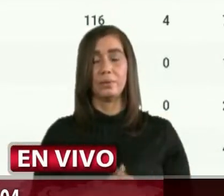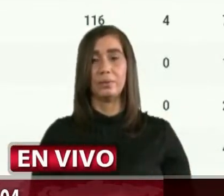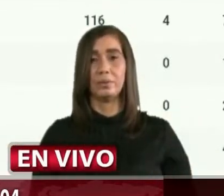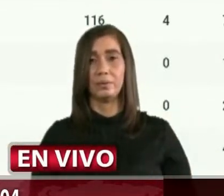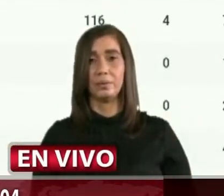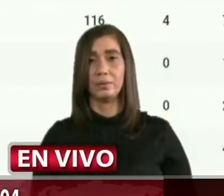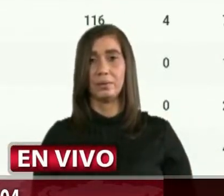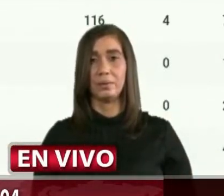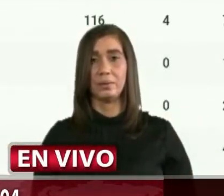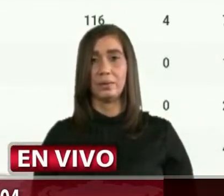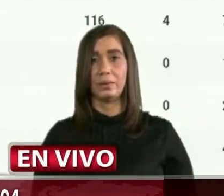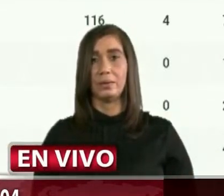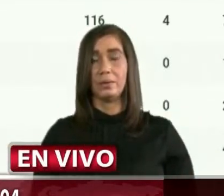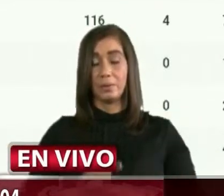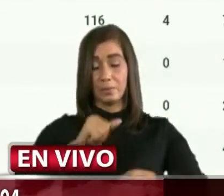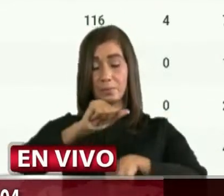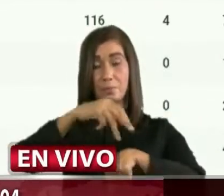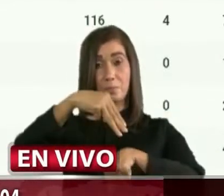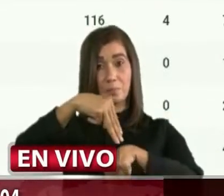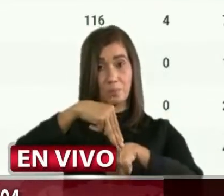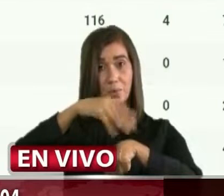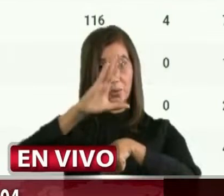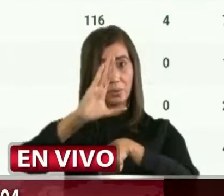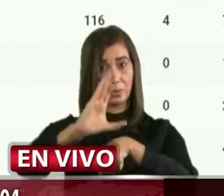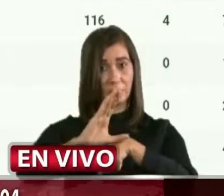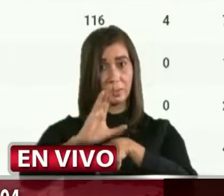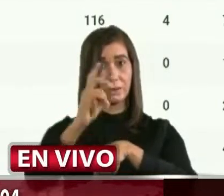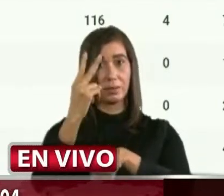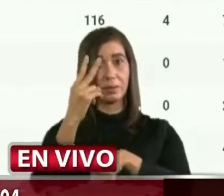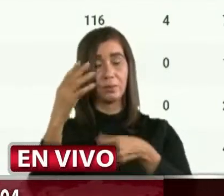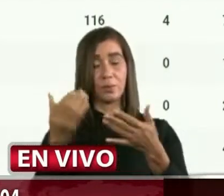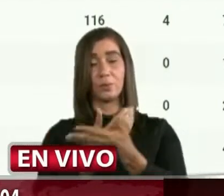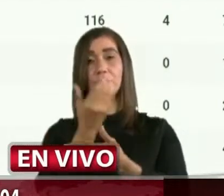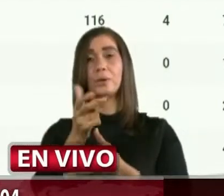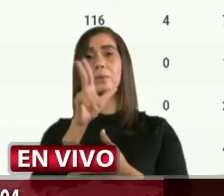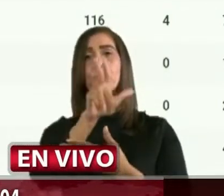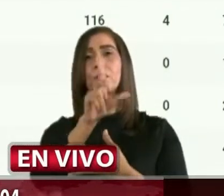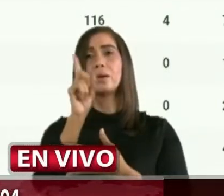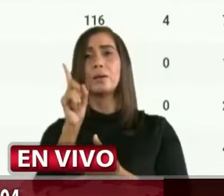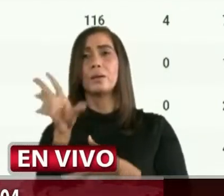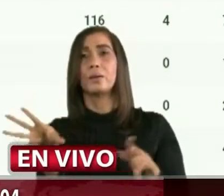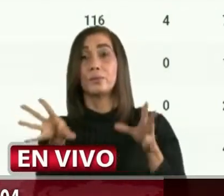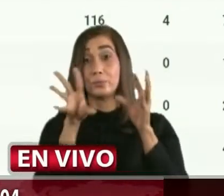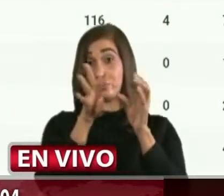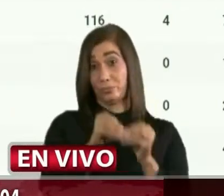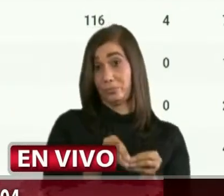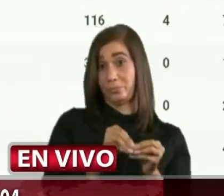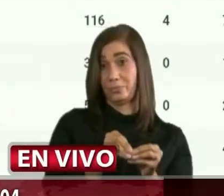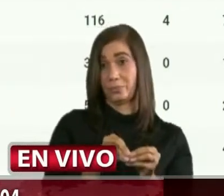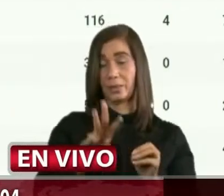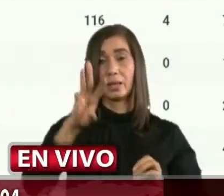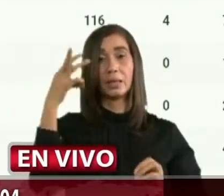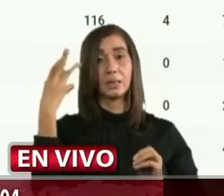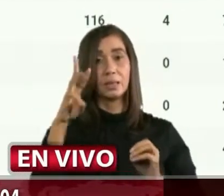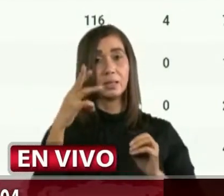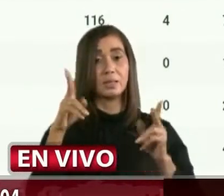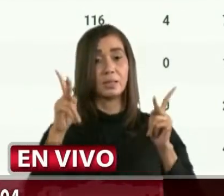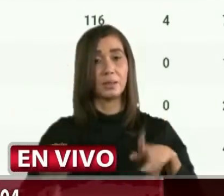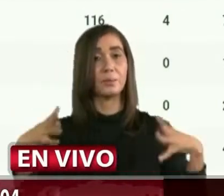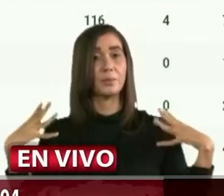fallecimientos. Montecristi, 2 casos nuevos, 31 acumulados,